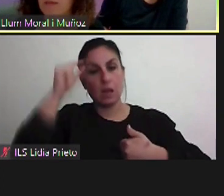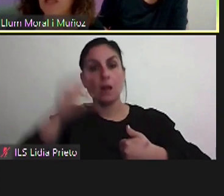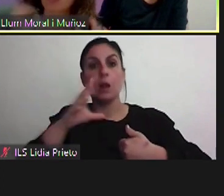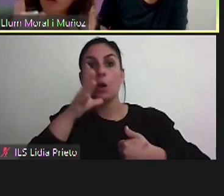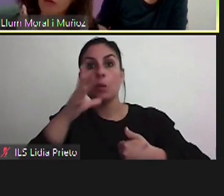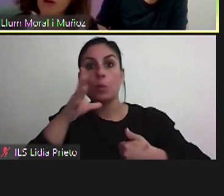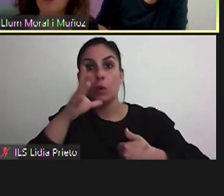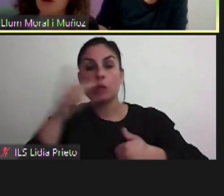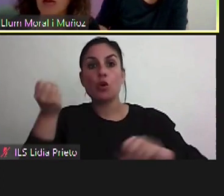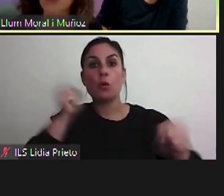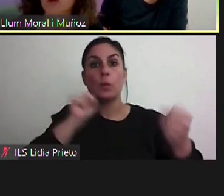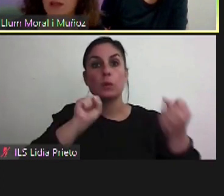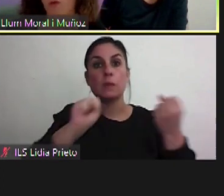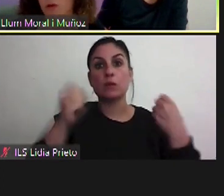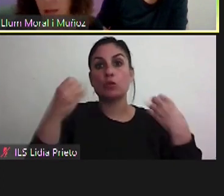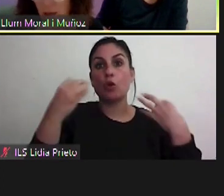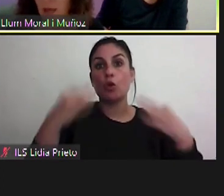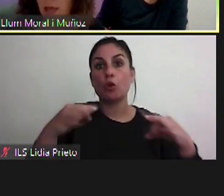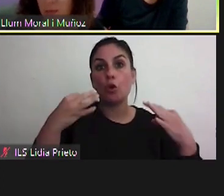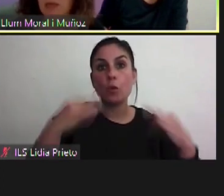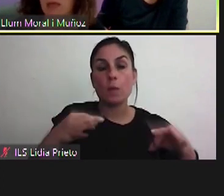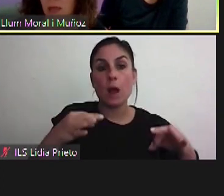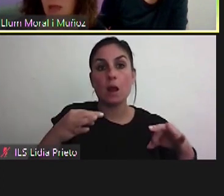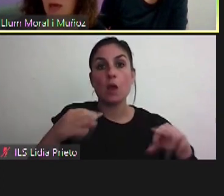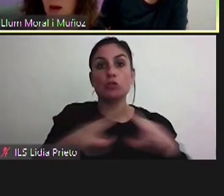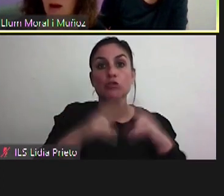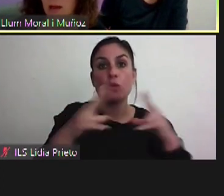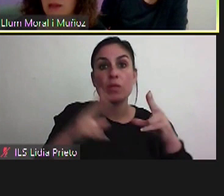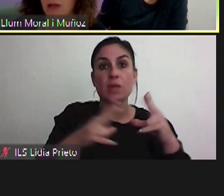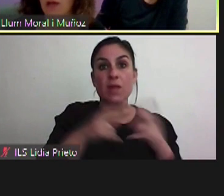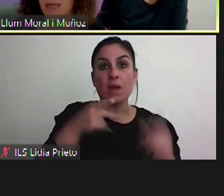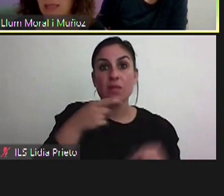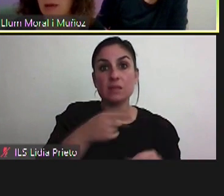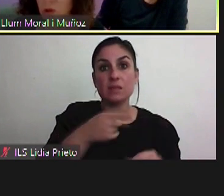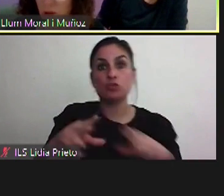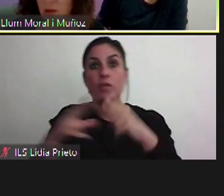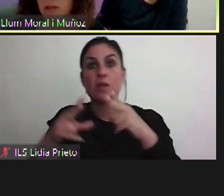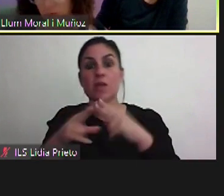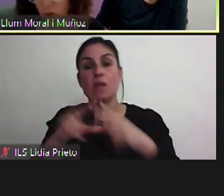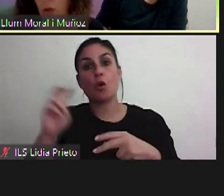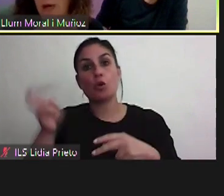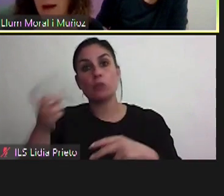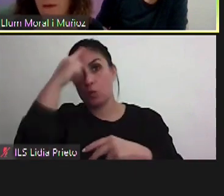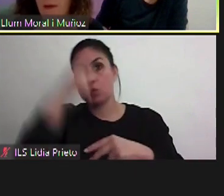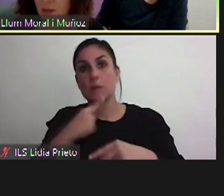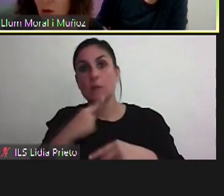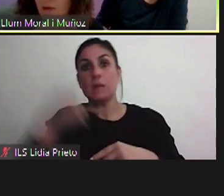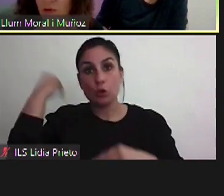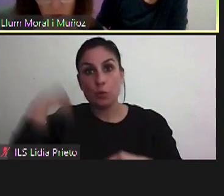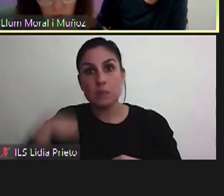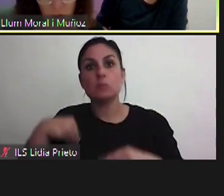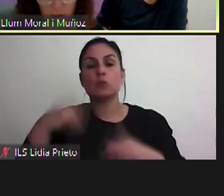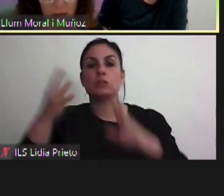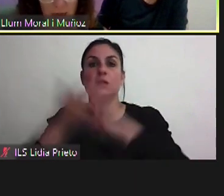del comportamiento normal o anormal de una sociedad u otra. Depende de la sociedad que estemos, nos ayudará de